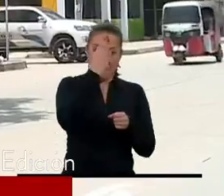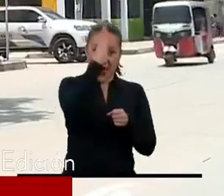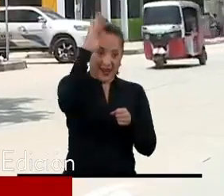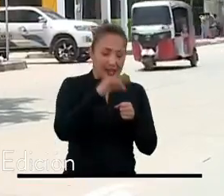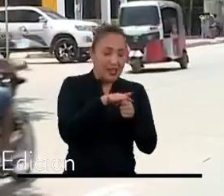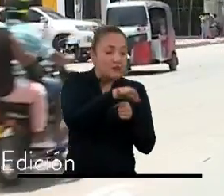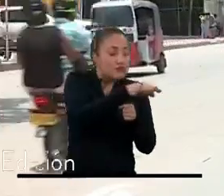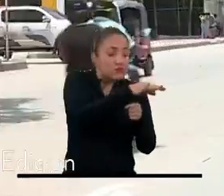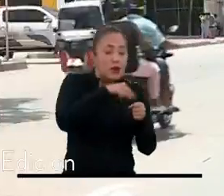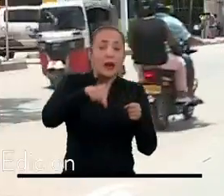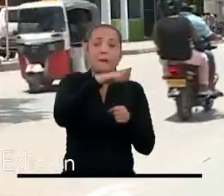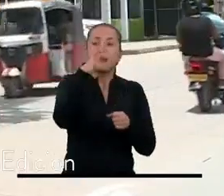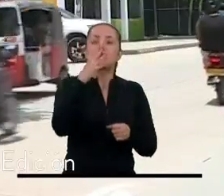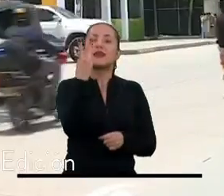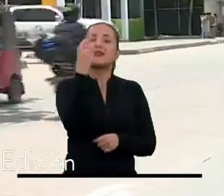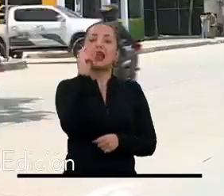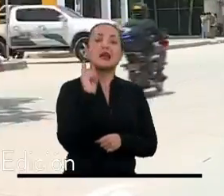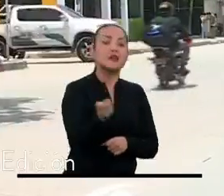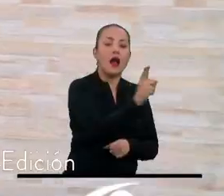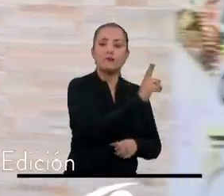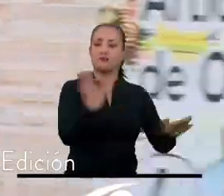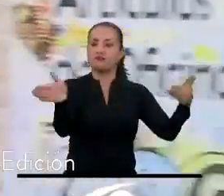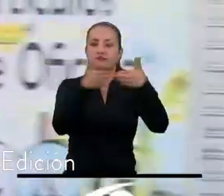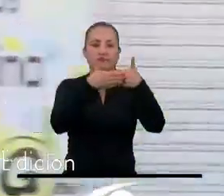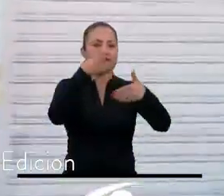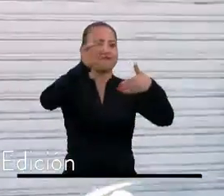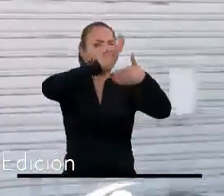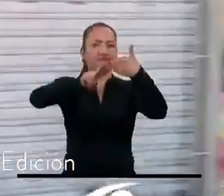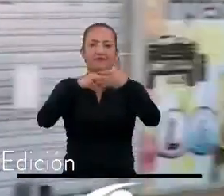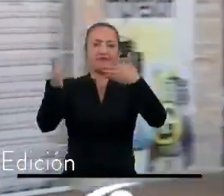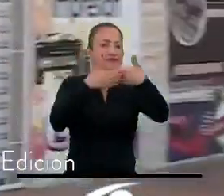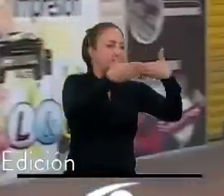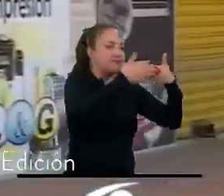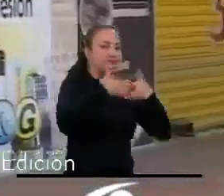menos 30 negocios han sido cerrados definitivamente por culpa de la delincuencia.